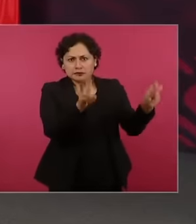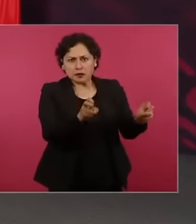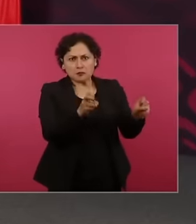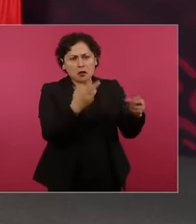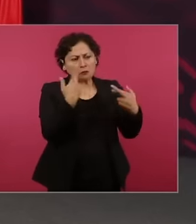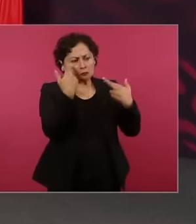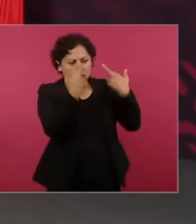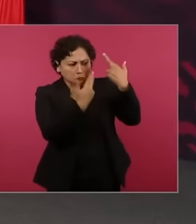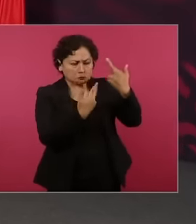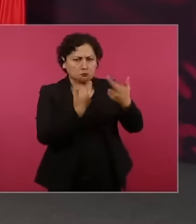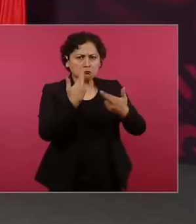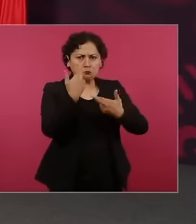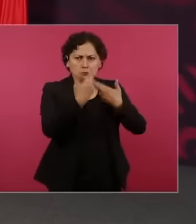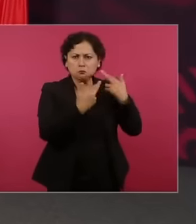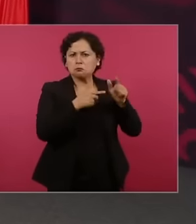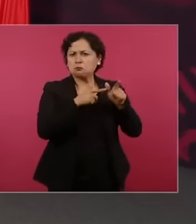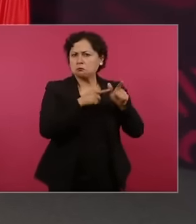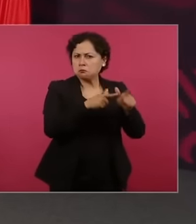pero